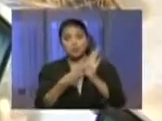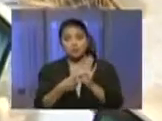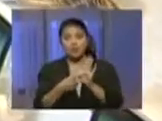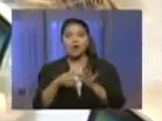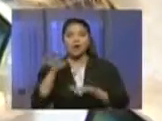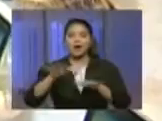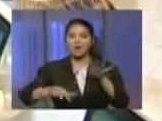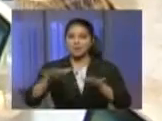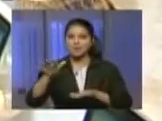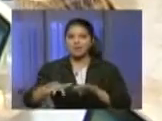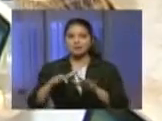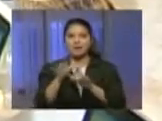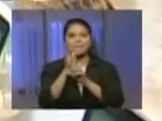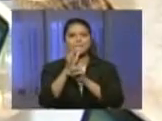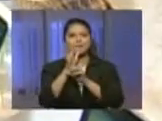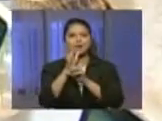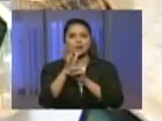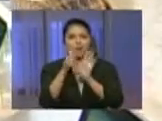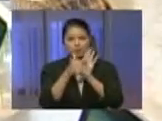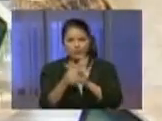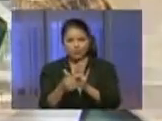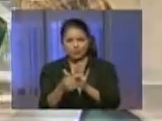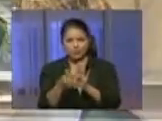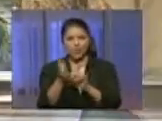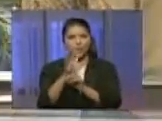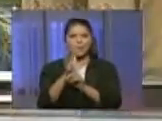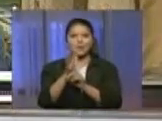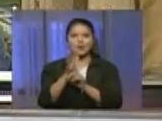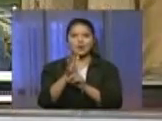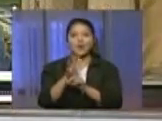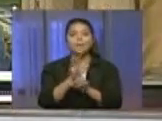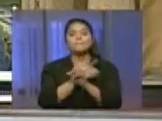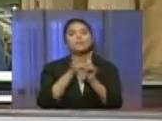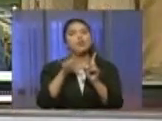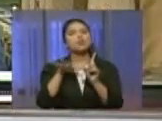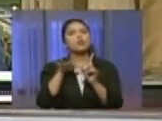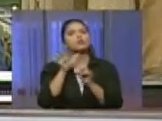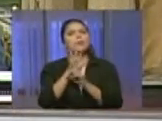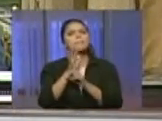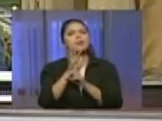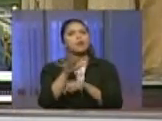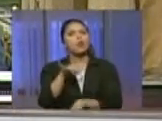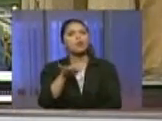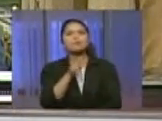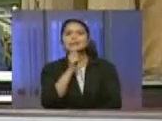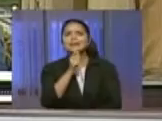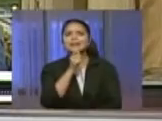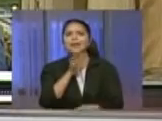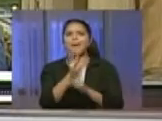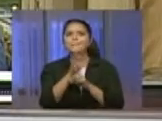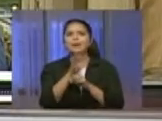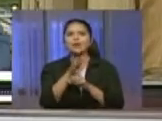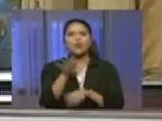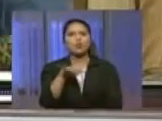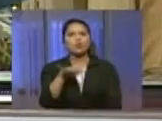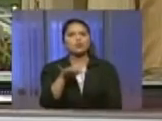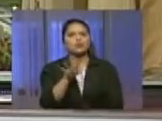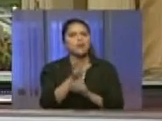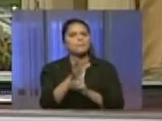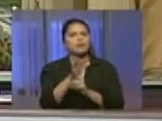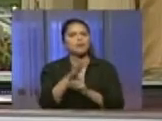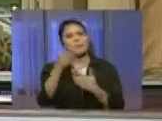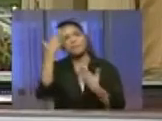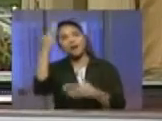cuando por periscope y periscope está dónde Quién tiene el periscope para